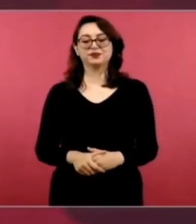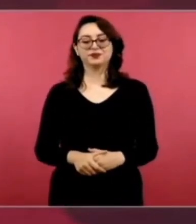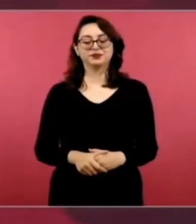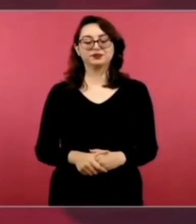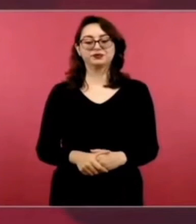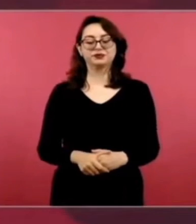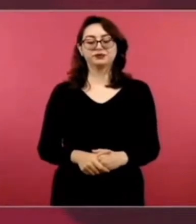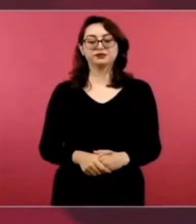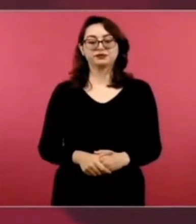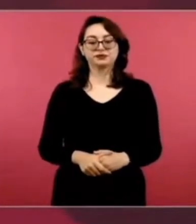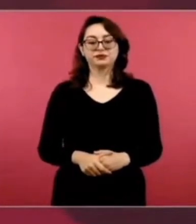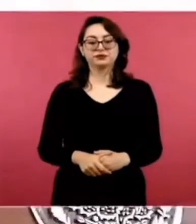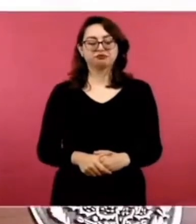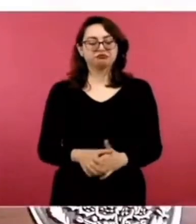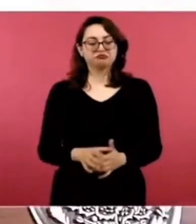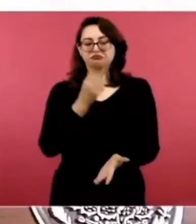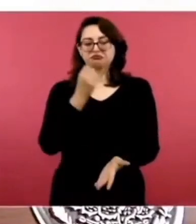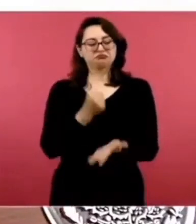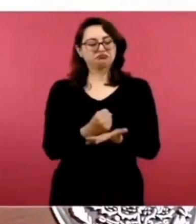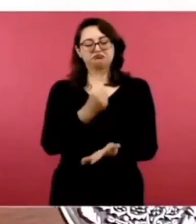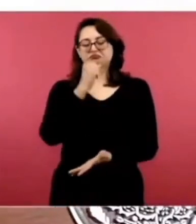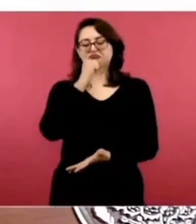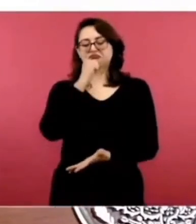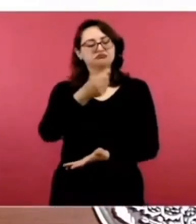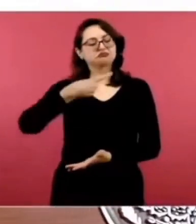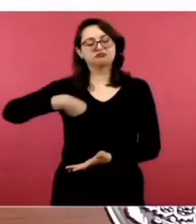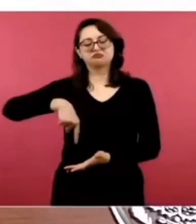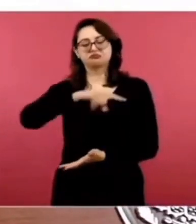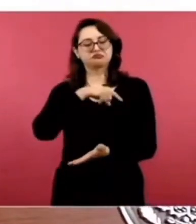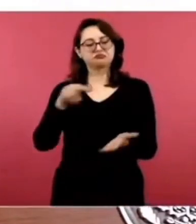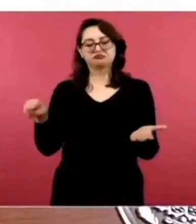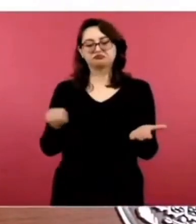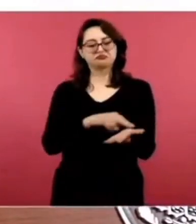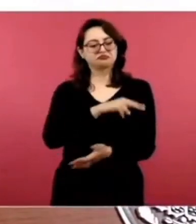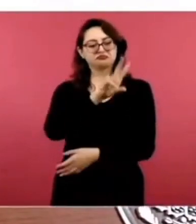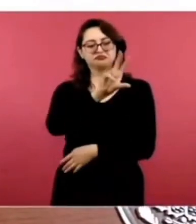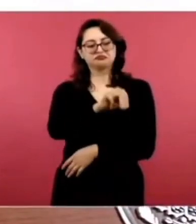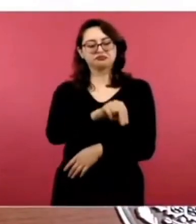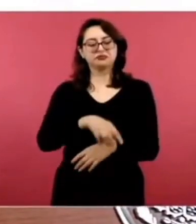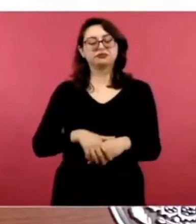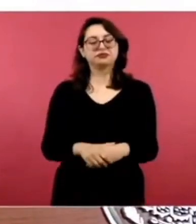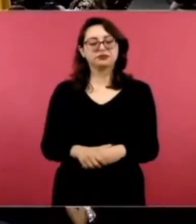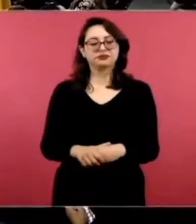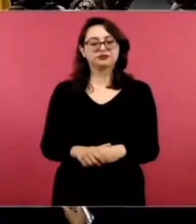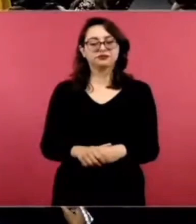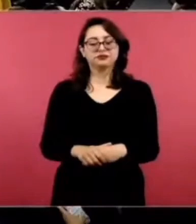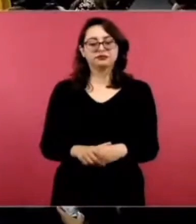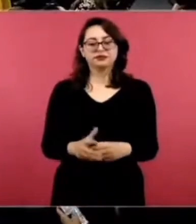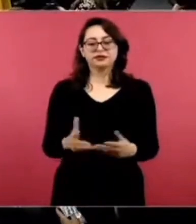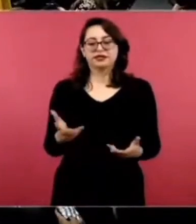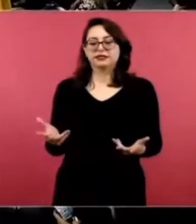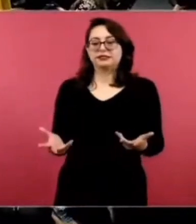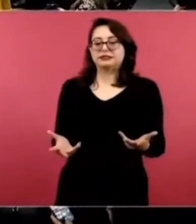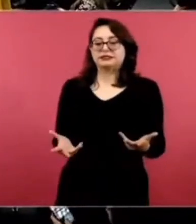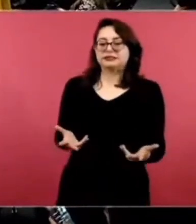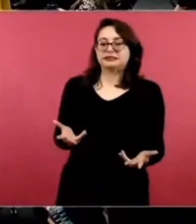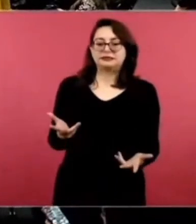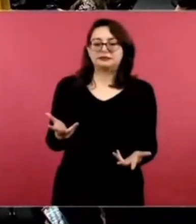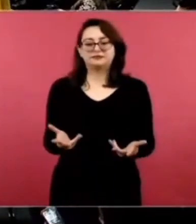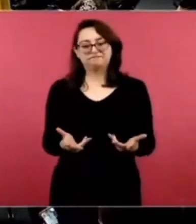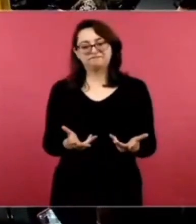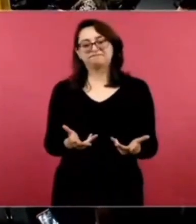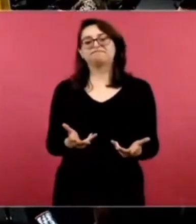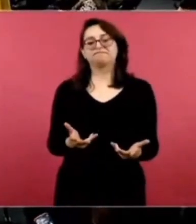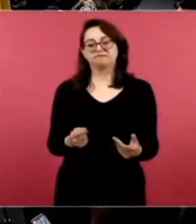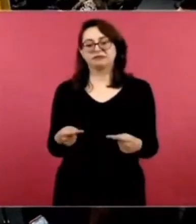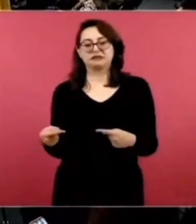Y dijimos que no íbamos a aprobar el tratado. Entonces se generó una